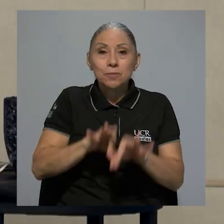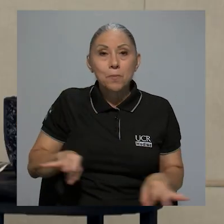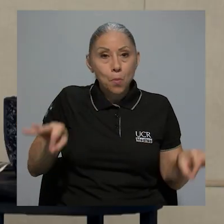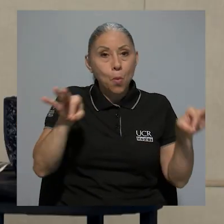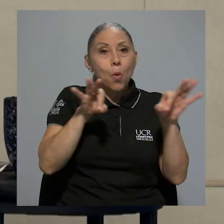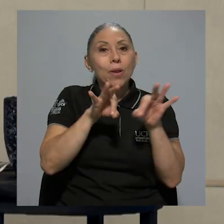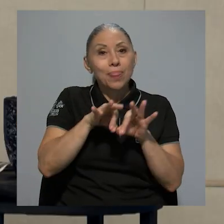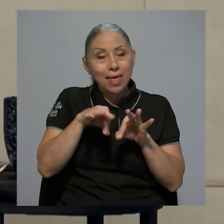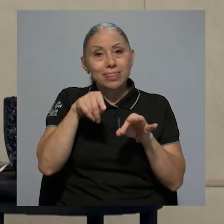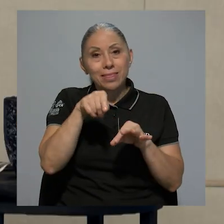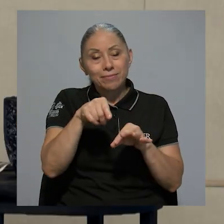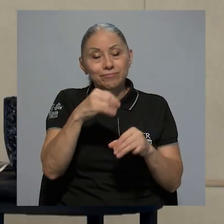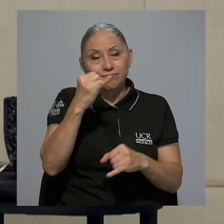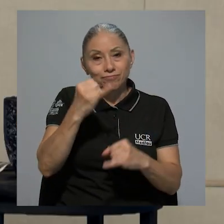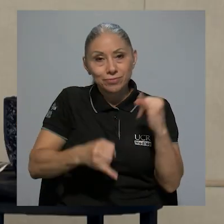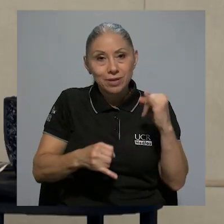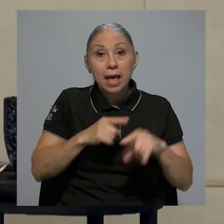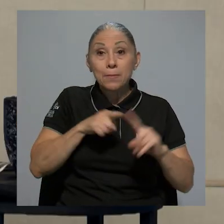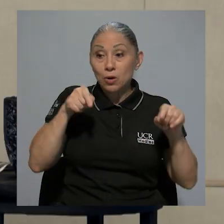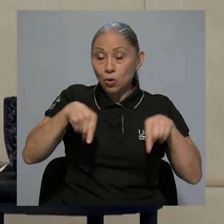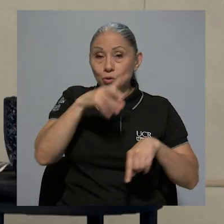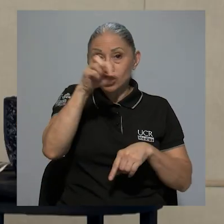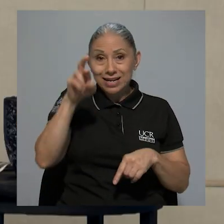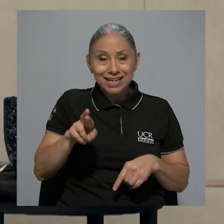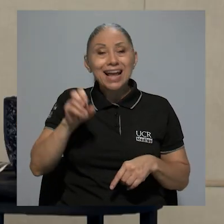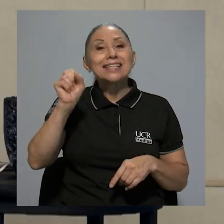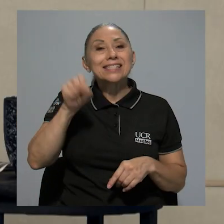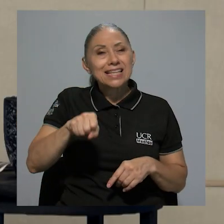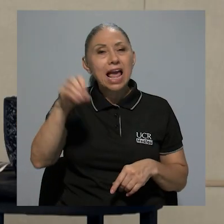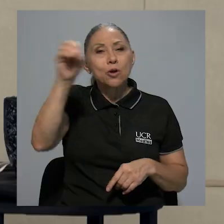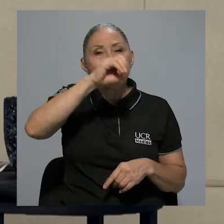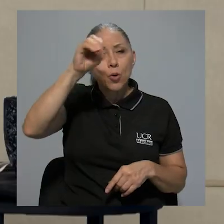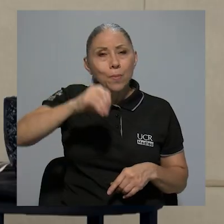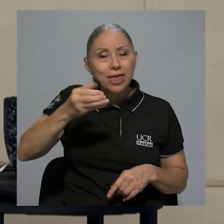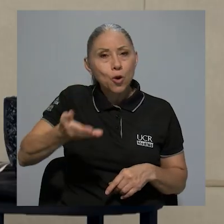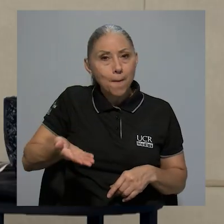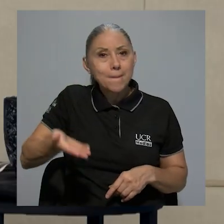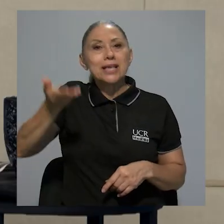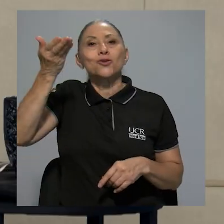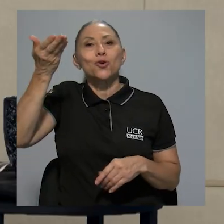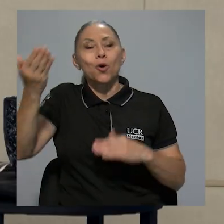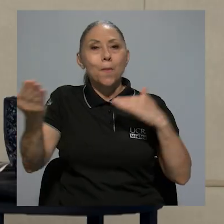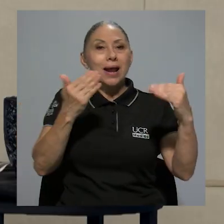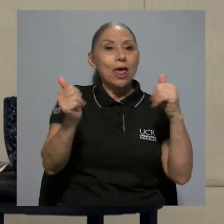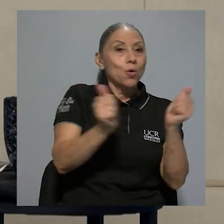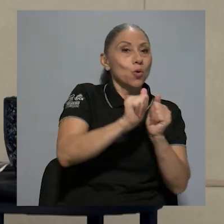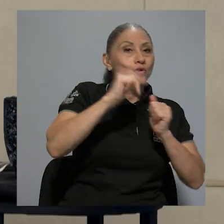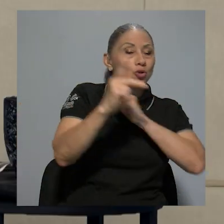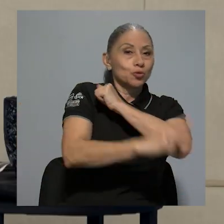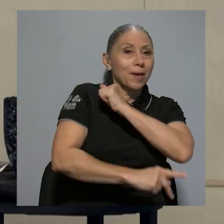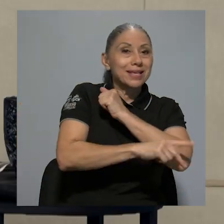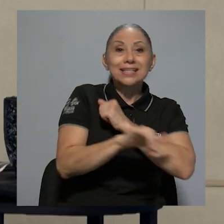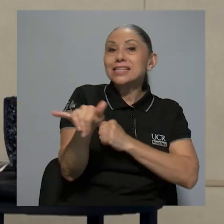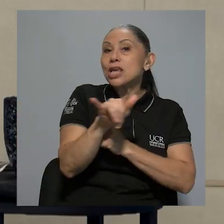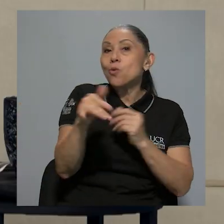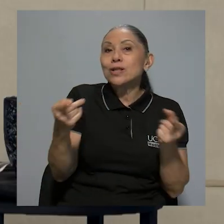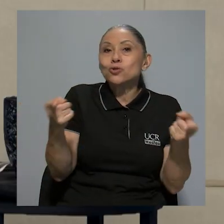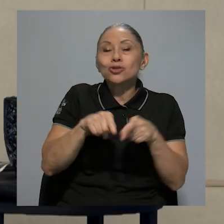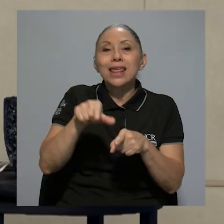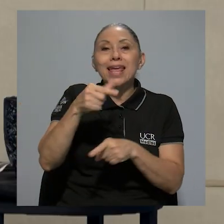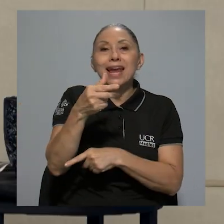importantes. Sin embargo, en Costa Rica sí hay un promedio de luz un poco mayor a la mayoría de los países, igual sucede en